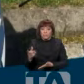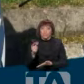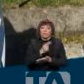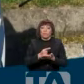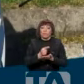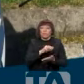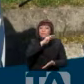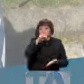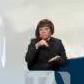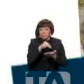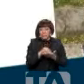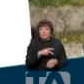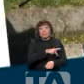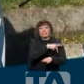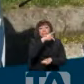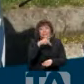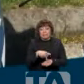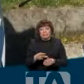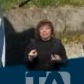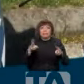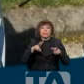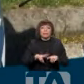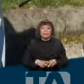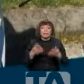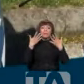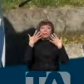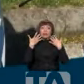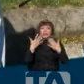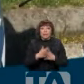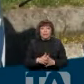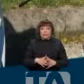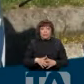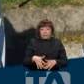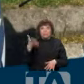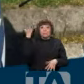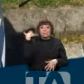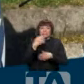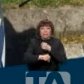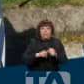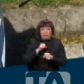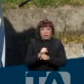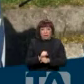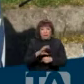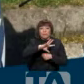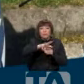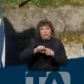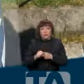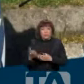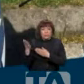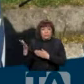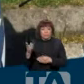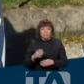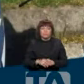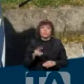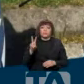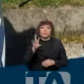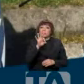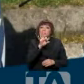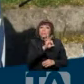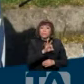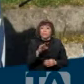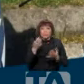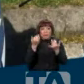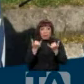y Pichincha. En Guayaquil, durante el 2018, se robaron 299 motos, mientras en lo que va del año,